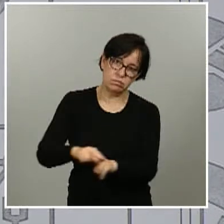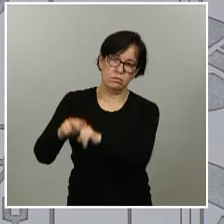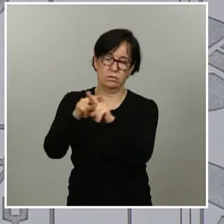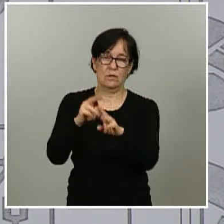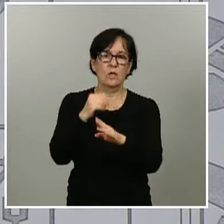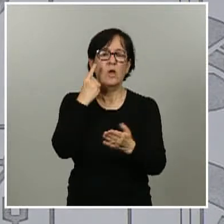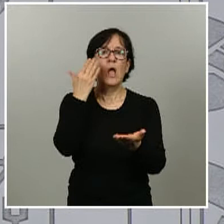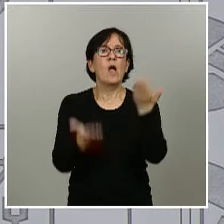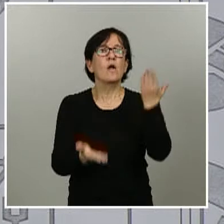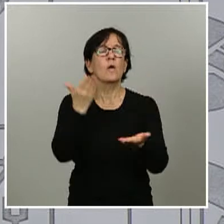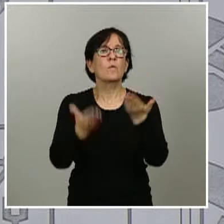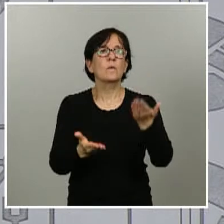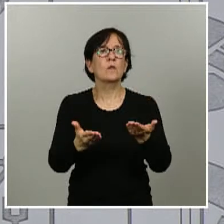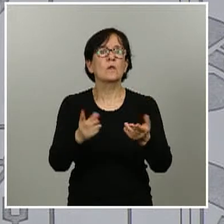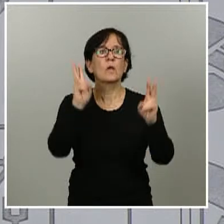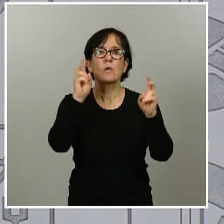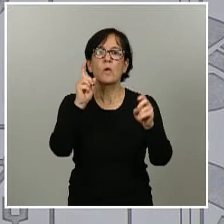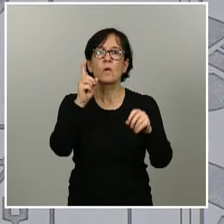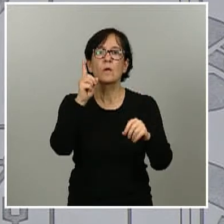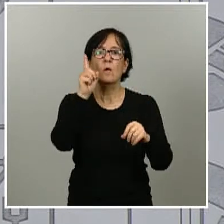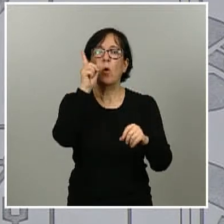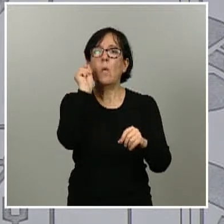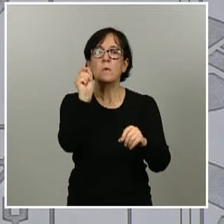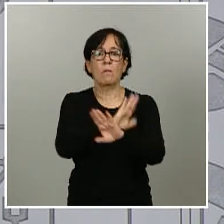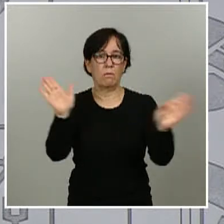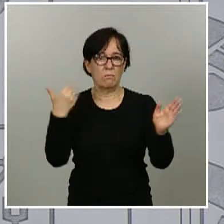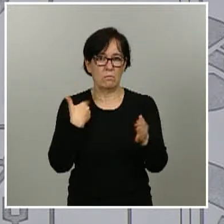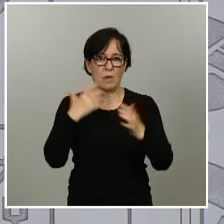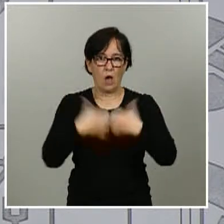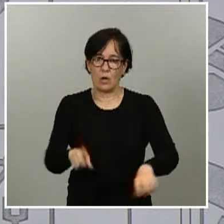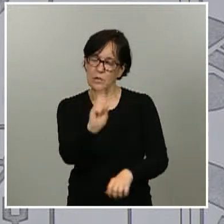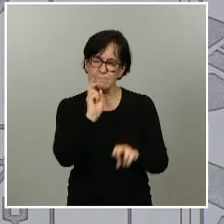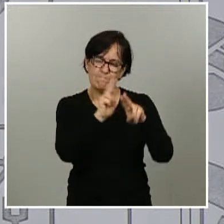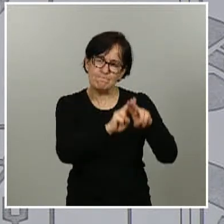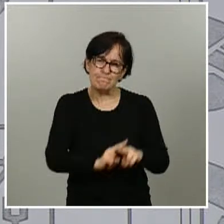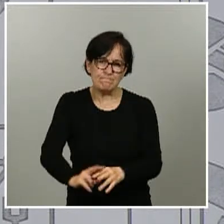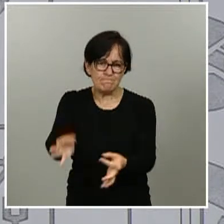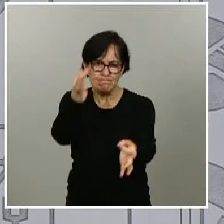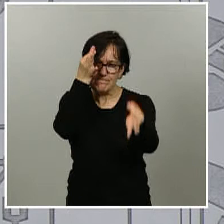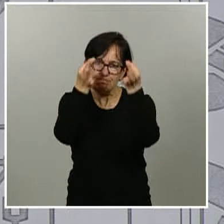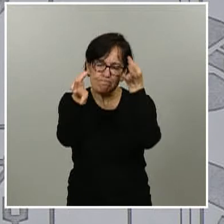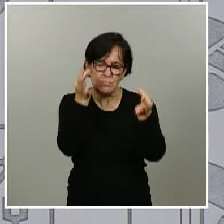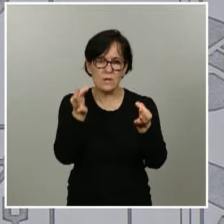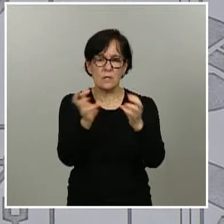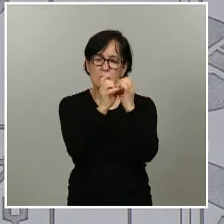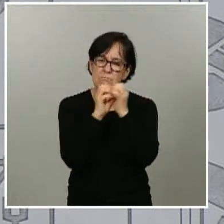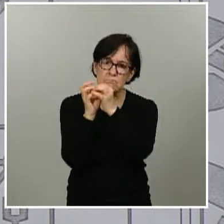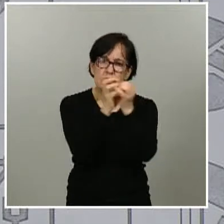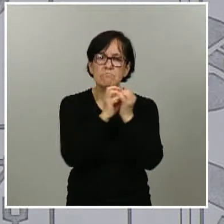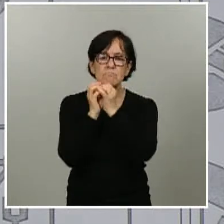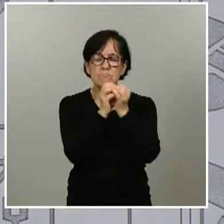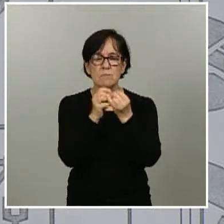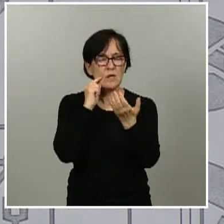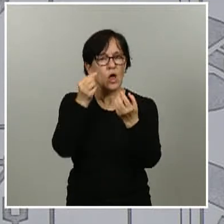una cuestión de unos minutos. La evaluación implica una revisión muy exhaustiva de los datos, una discusión muy exhaustiva de los datos entre las